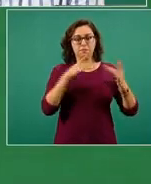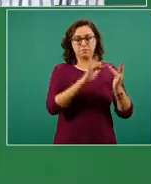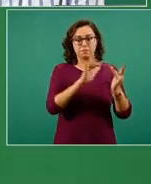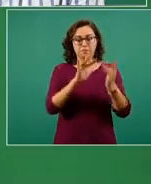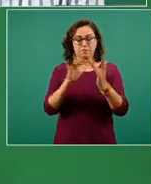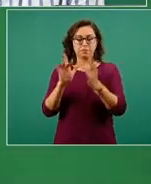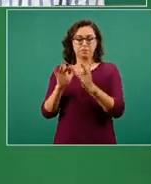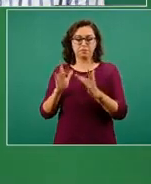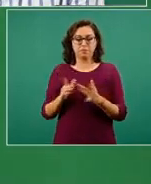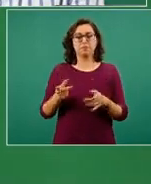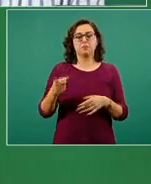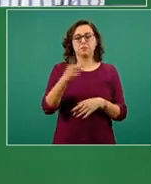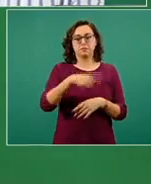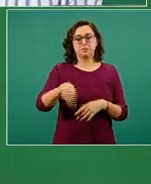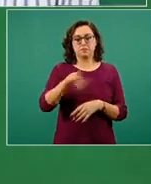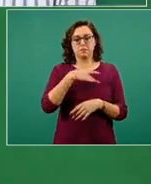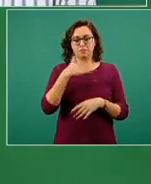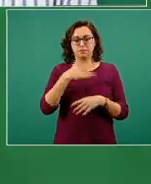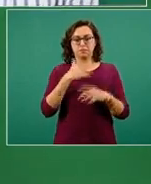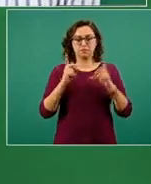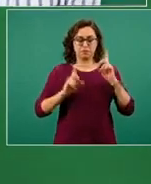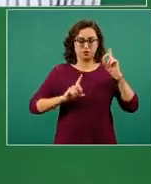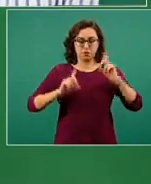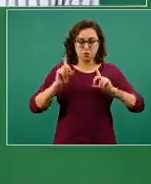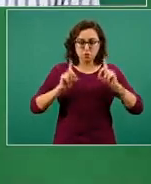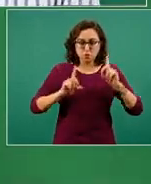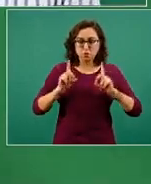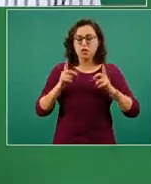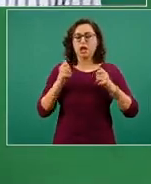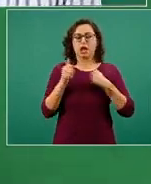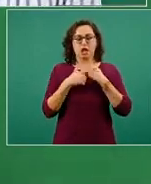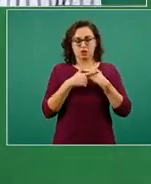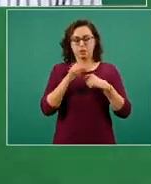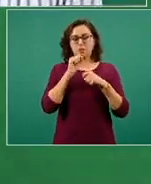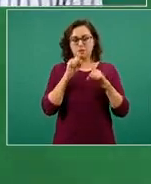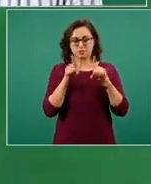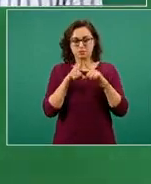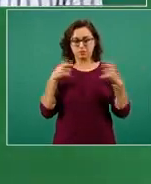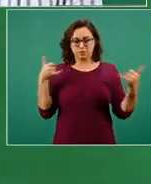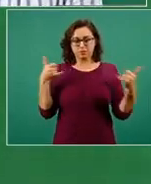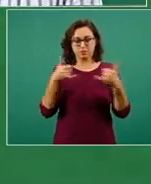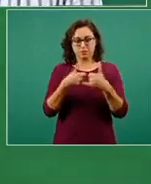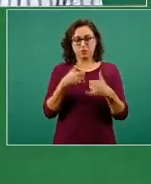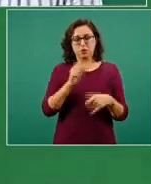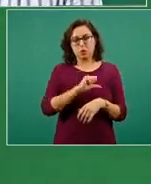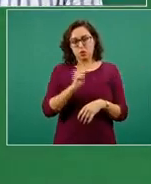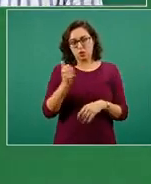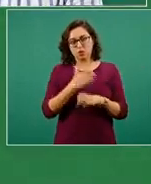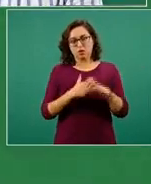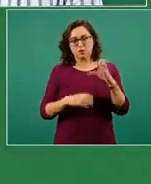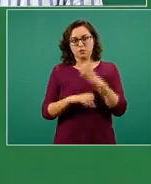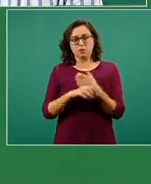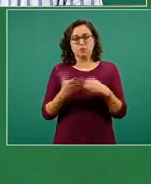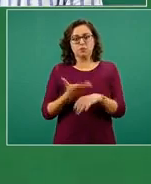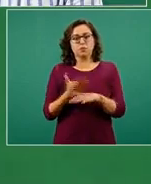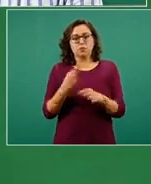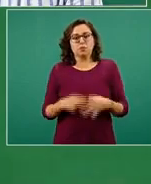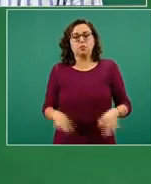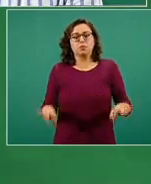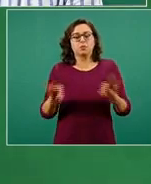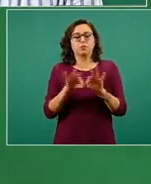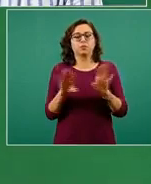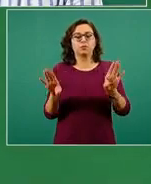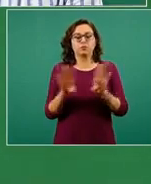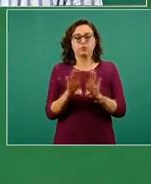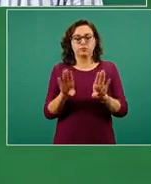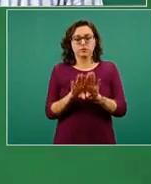las dudas que tenían, ante los tratamientos que tenían. Otra de las acciones muy importantes que tenemos es, empezamos